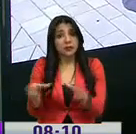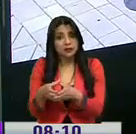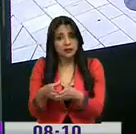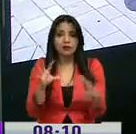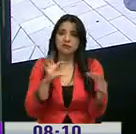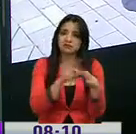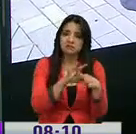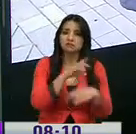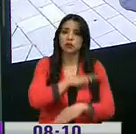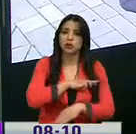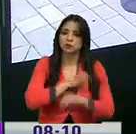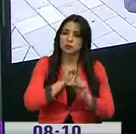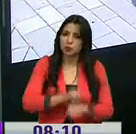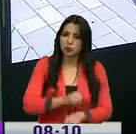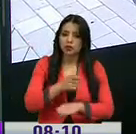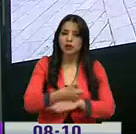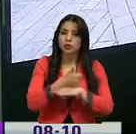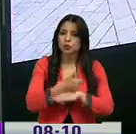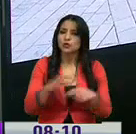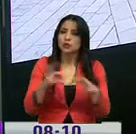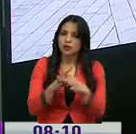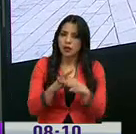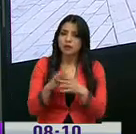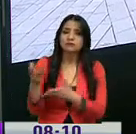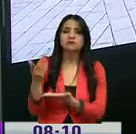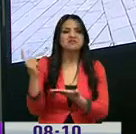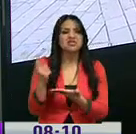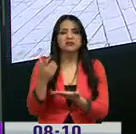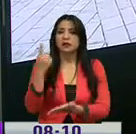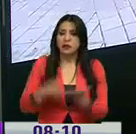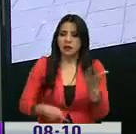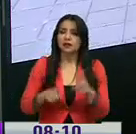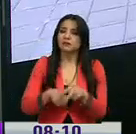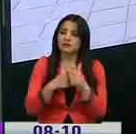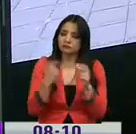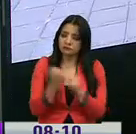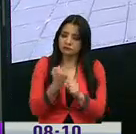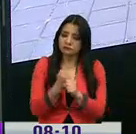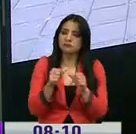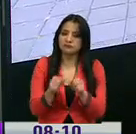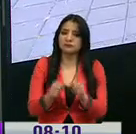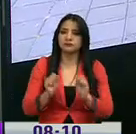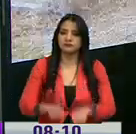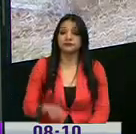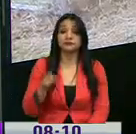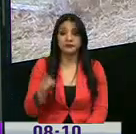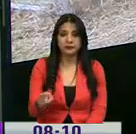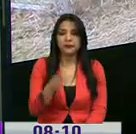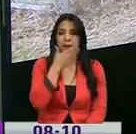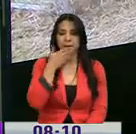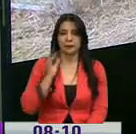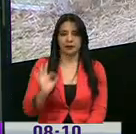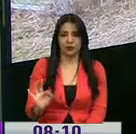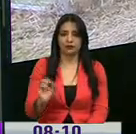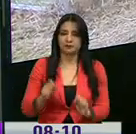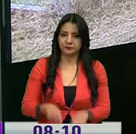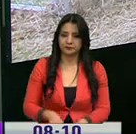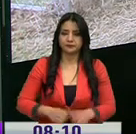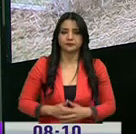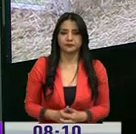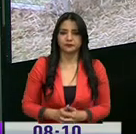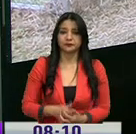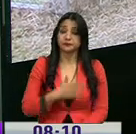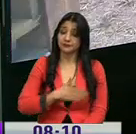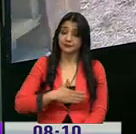Formen una directiva con las autoridades. Vean sus necesidades y comiencen a trabajar de la mano. Esa es la manera. Así que, por